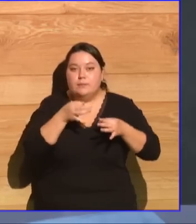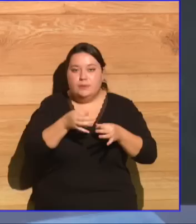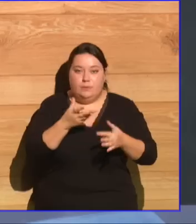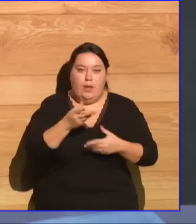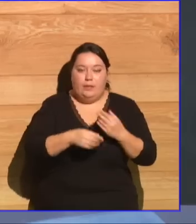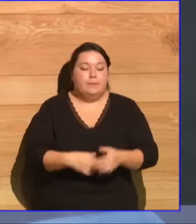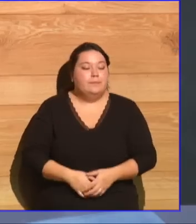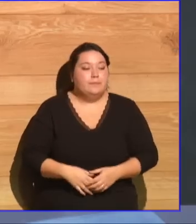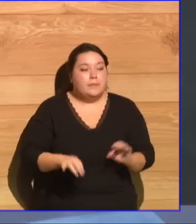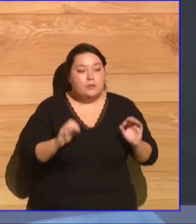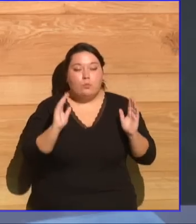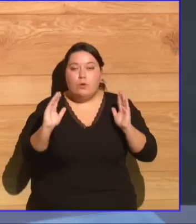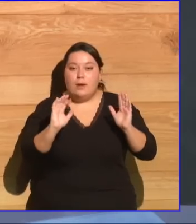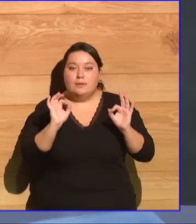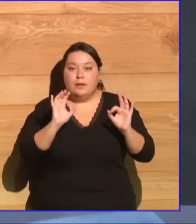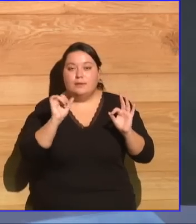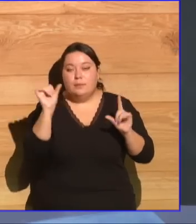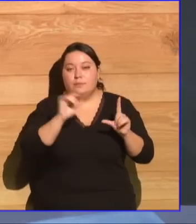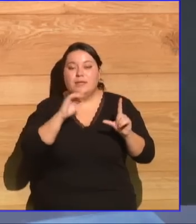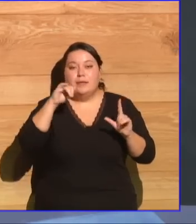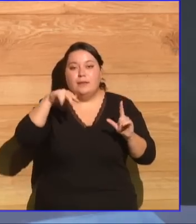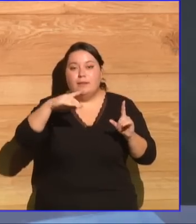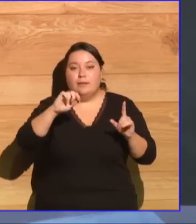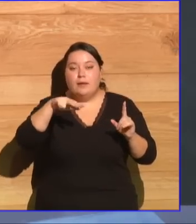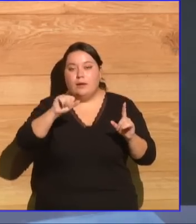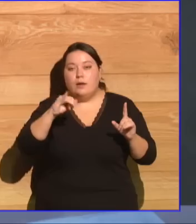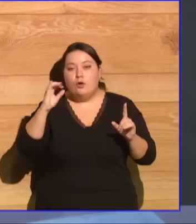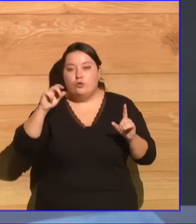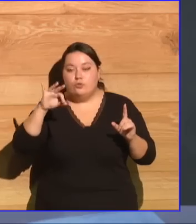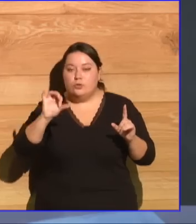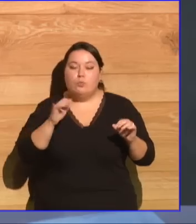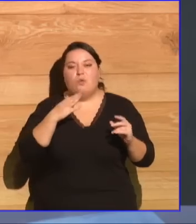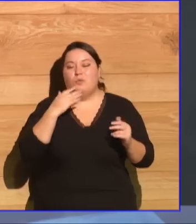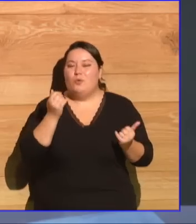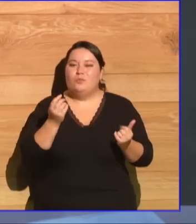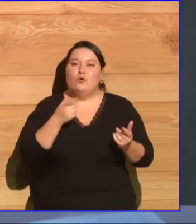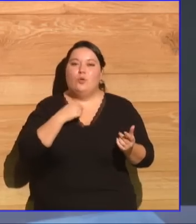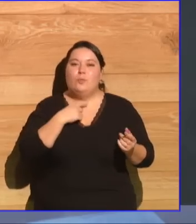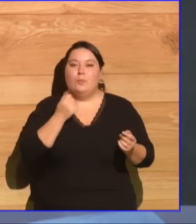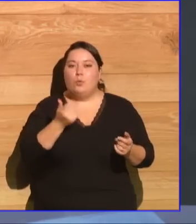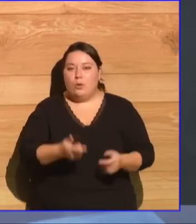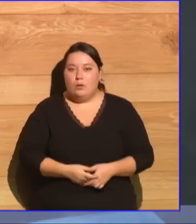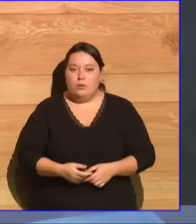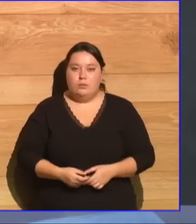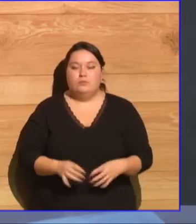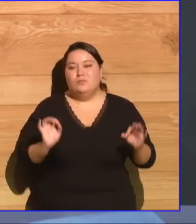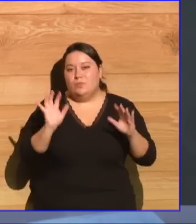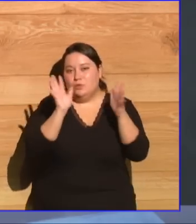de las películas de la saga de Indiana Jones, probablemente sea la que más comedia tiene, ¿no? Incluso en términos